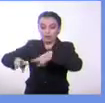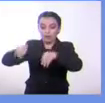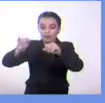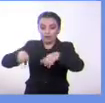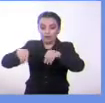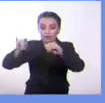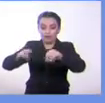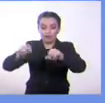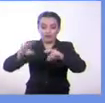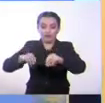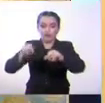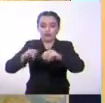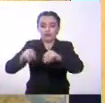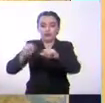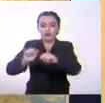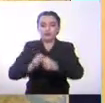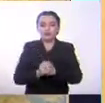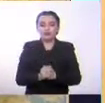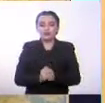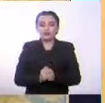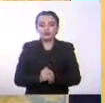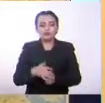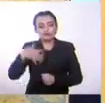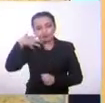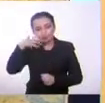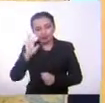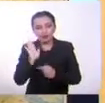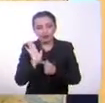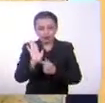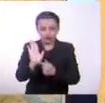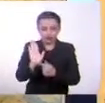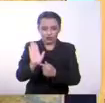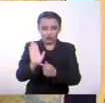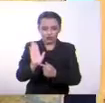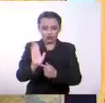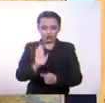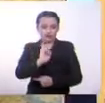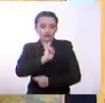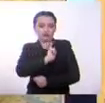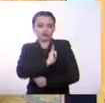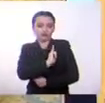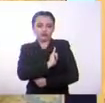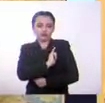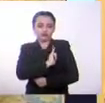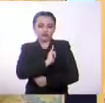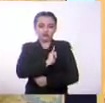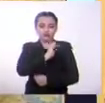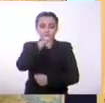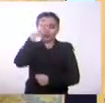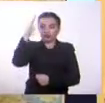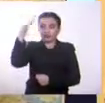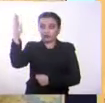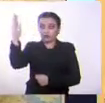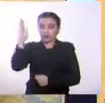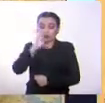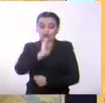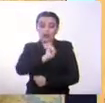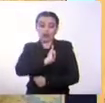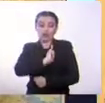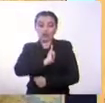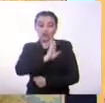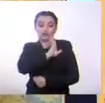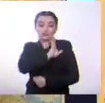nosotros hablamos sobre el ejemplo que tú has puesto, significa que estamos hablando de una identidad nacional. Como ya te dije antes,